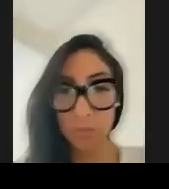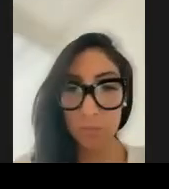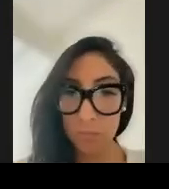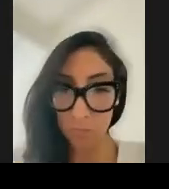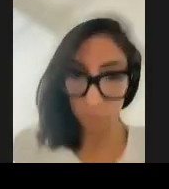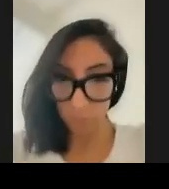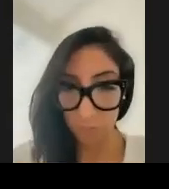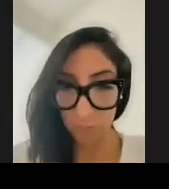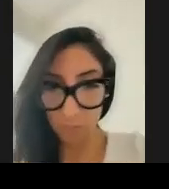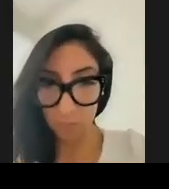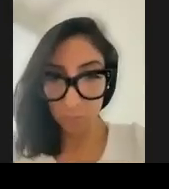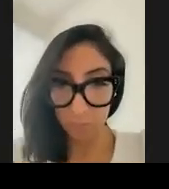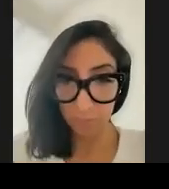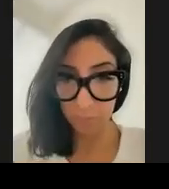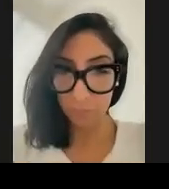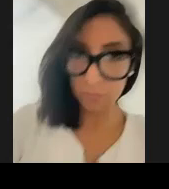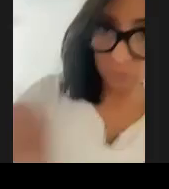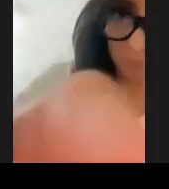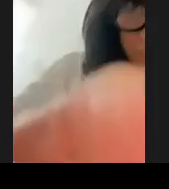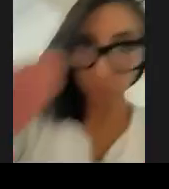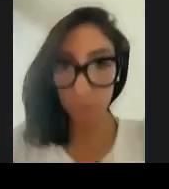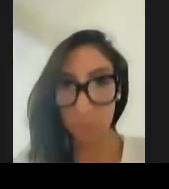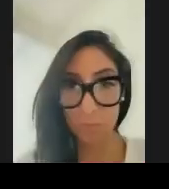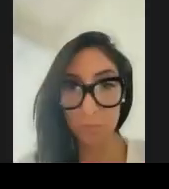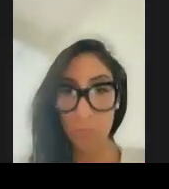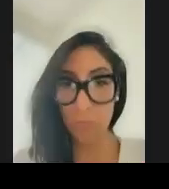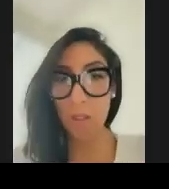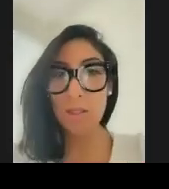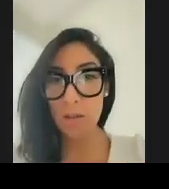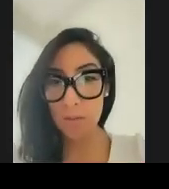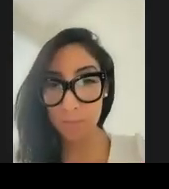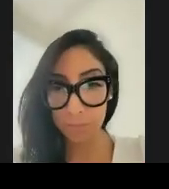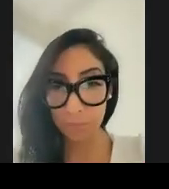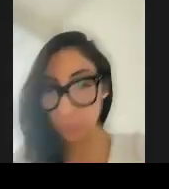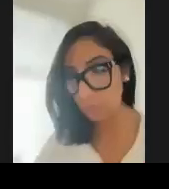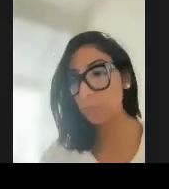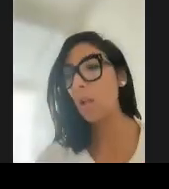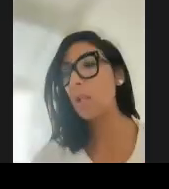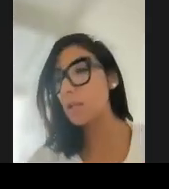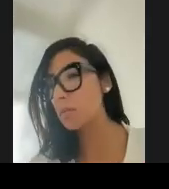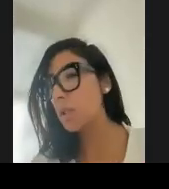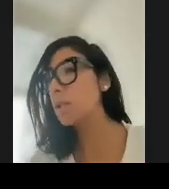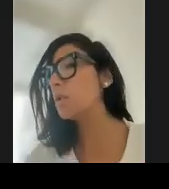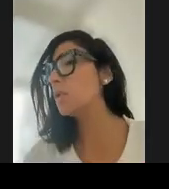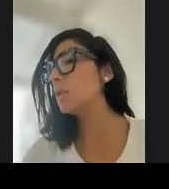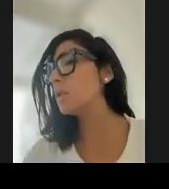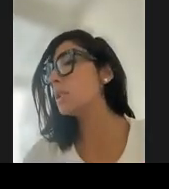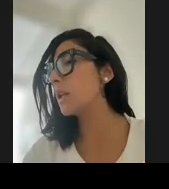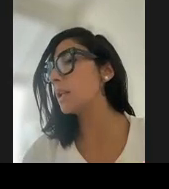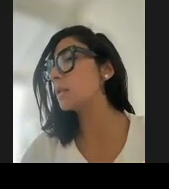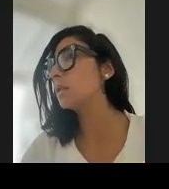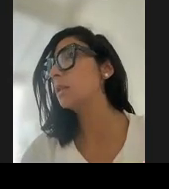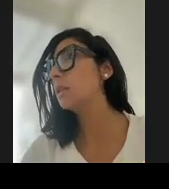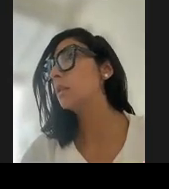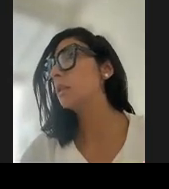buena considerarla, independientemente de lo que diga o la opinión del gobierno de la